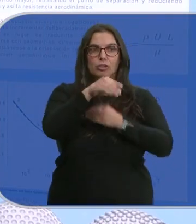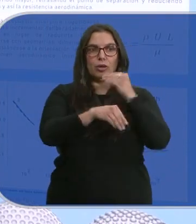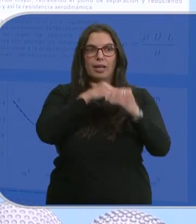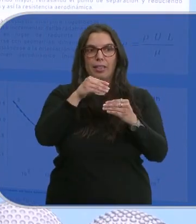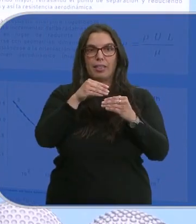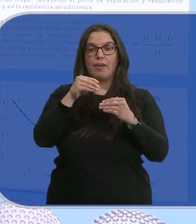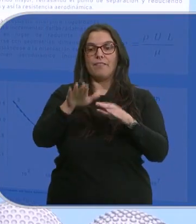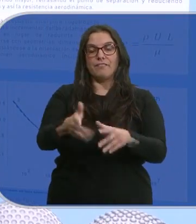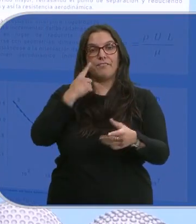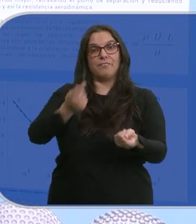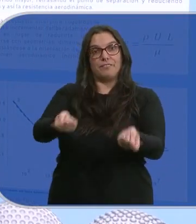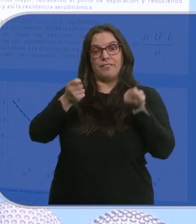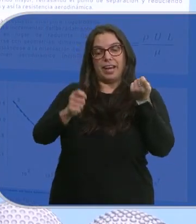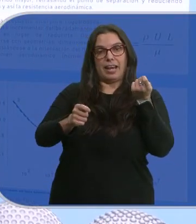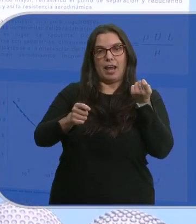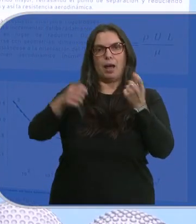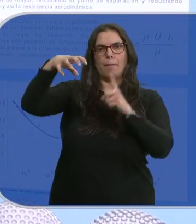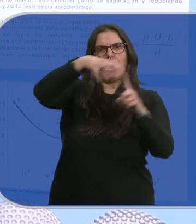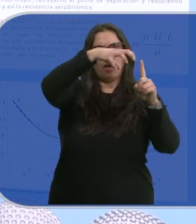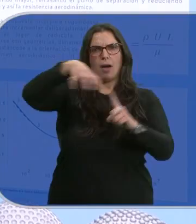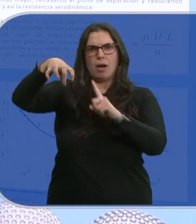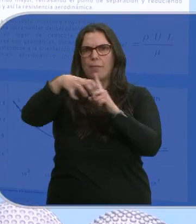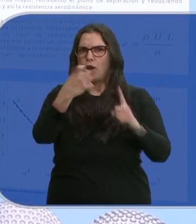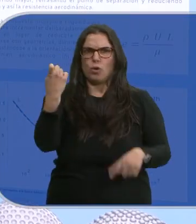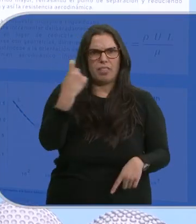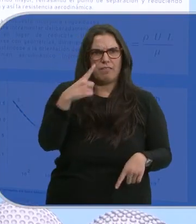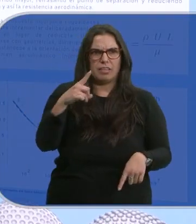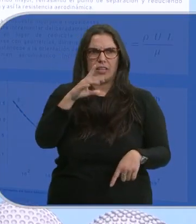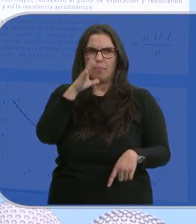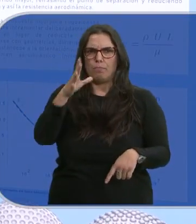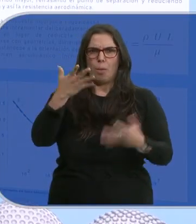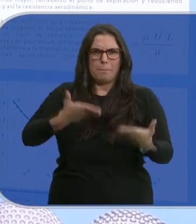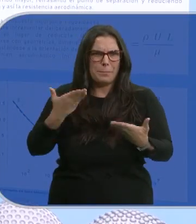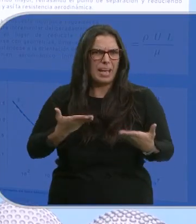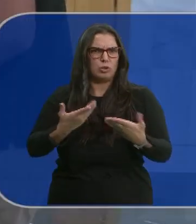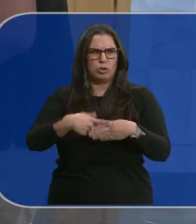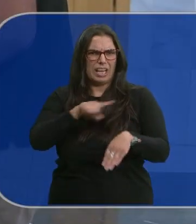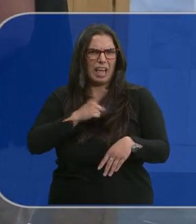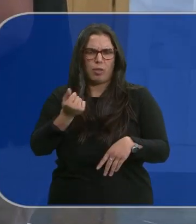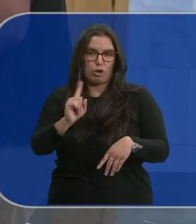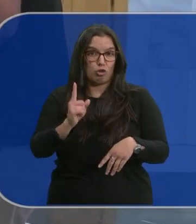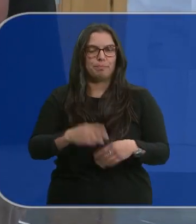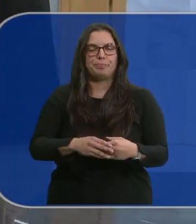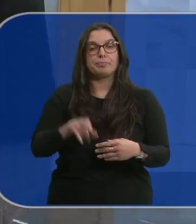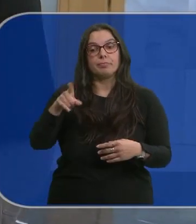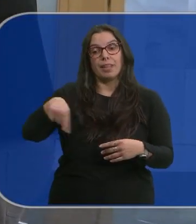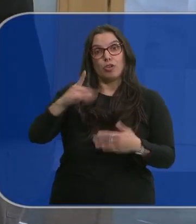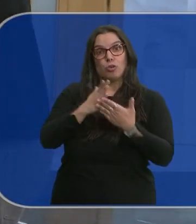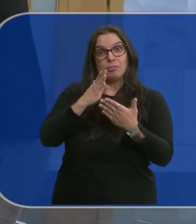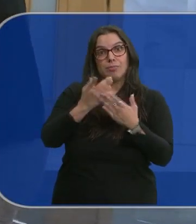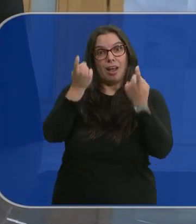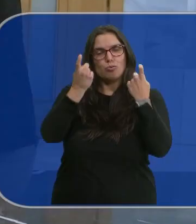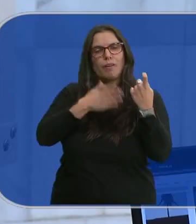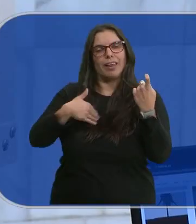que los frenaría sin necesidad de paracaídas o cohetes, que al final eso pues es mucho más peso y dinero. Hoy estos alumnos de la ULE buscan